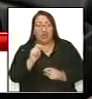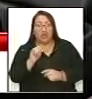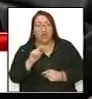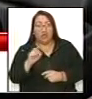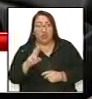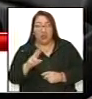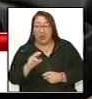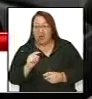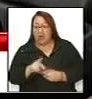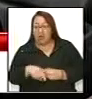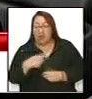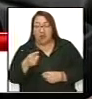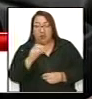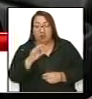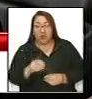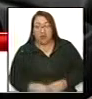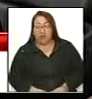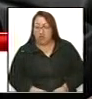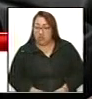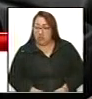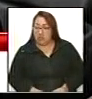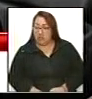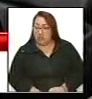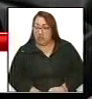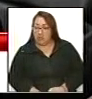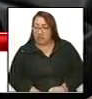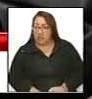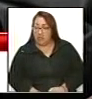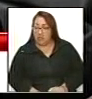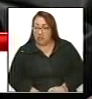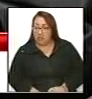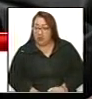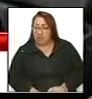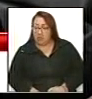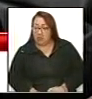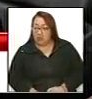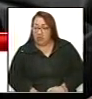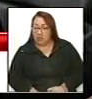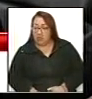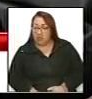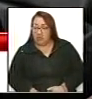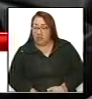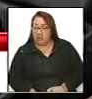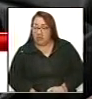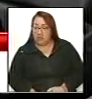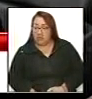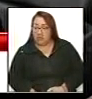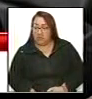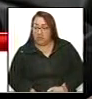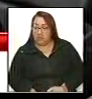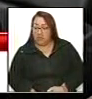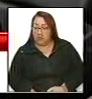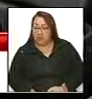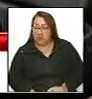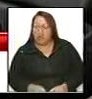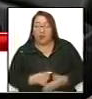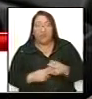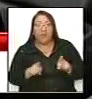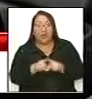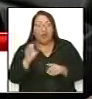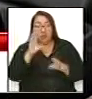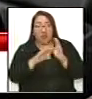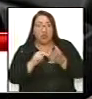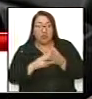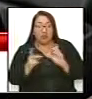de pagar una tasa, porque para eso el SAT es gratuito, y ir a una mediación, podría implementarse un mecanismo virtual que también lo que se busca acá